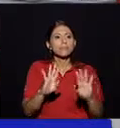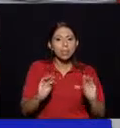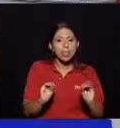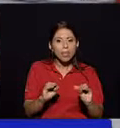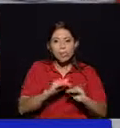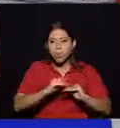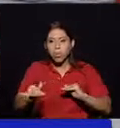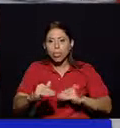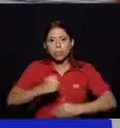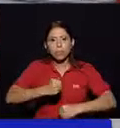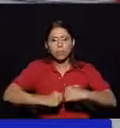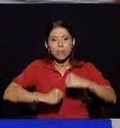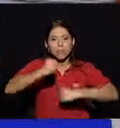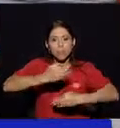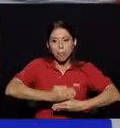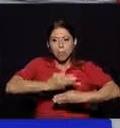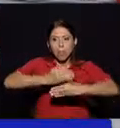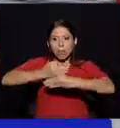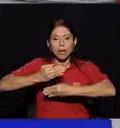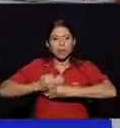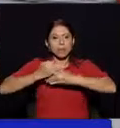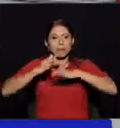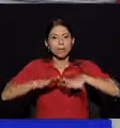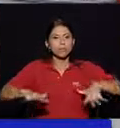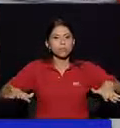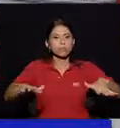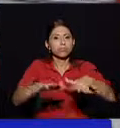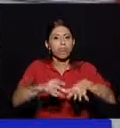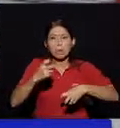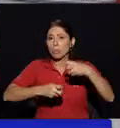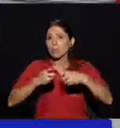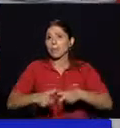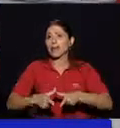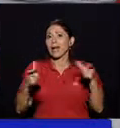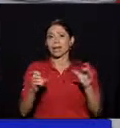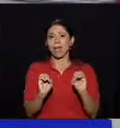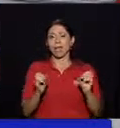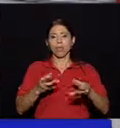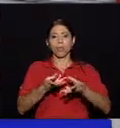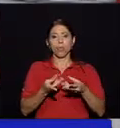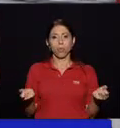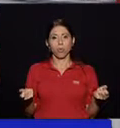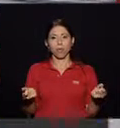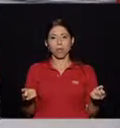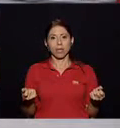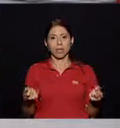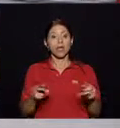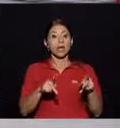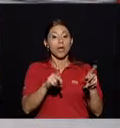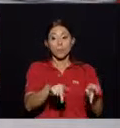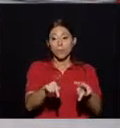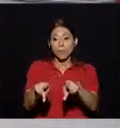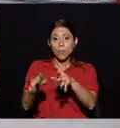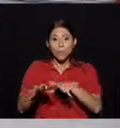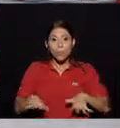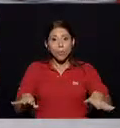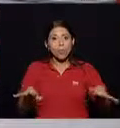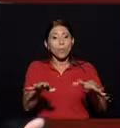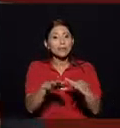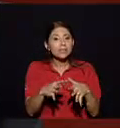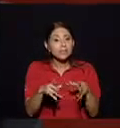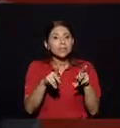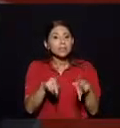ejemplo. Y hemos tenido un problema sin resolver gigantesco, que es la ubicación de poblaciones sin grandes criterios, que también